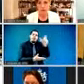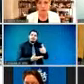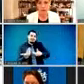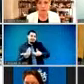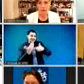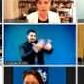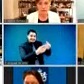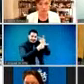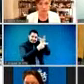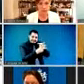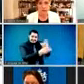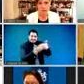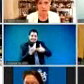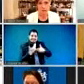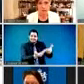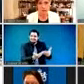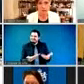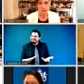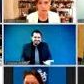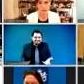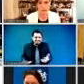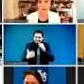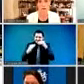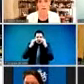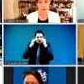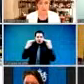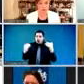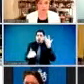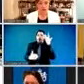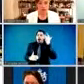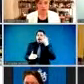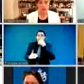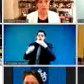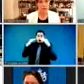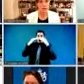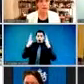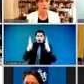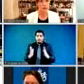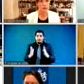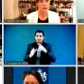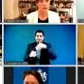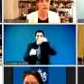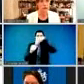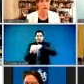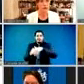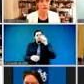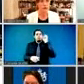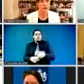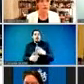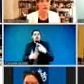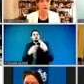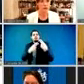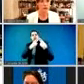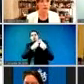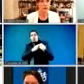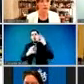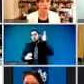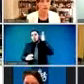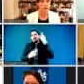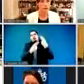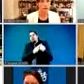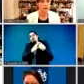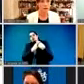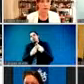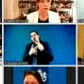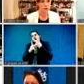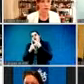hogar están muy mal repartidos y sobrecargan a las mujeres, y porque el Estado no lo ve todavía como